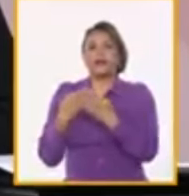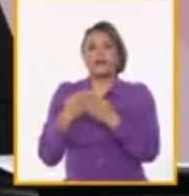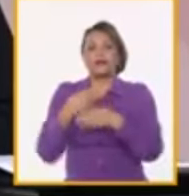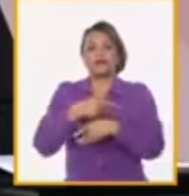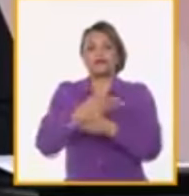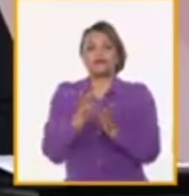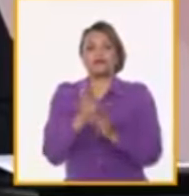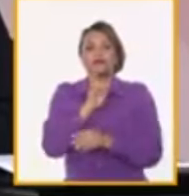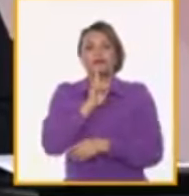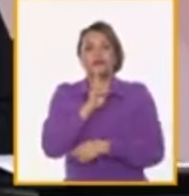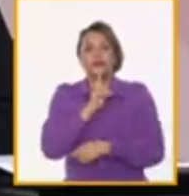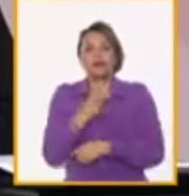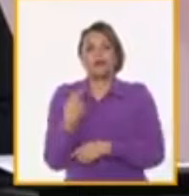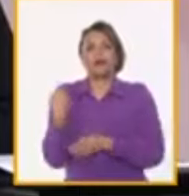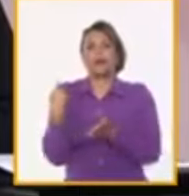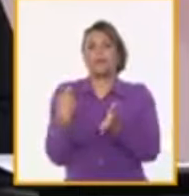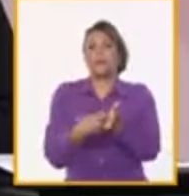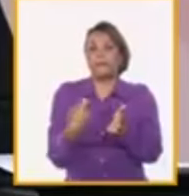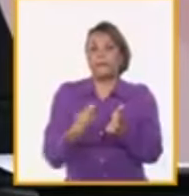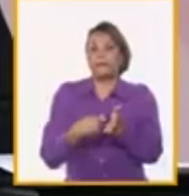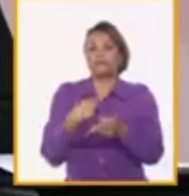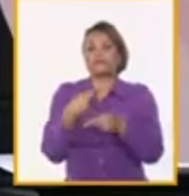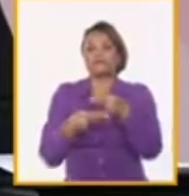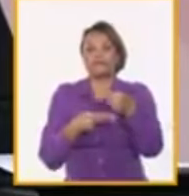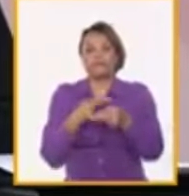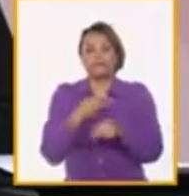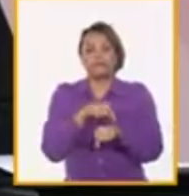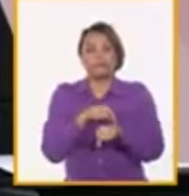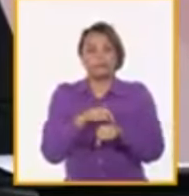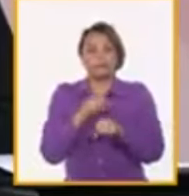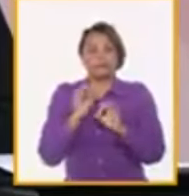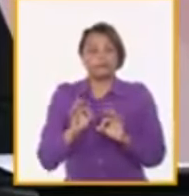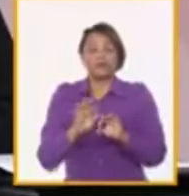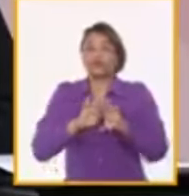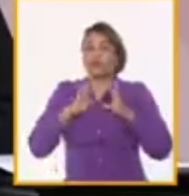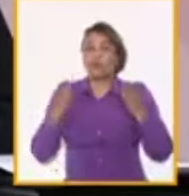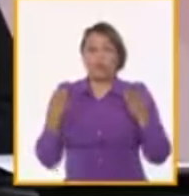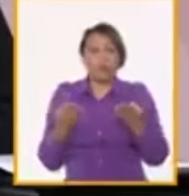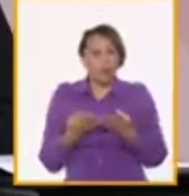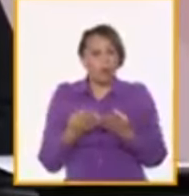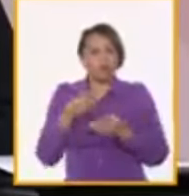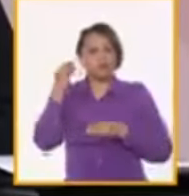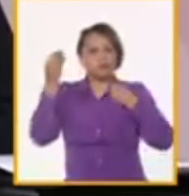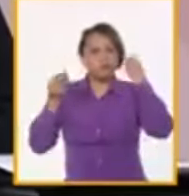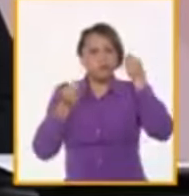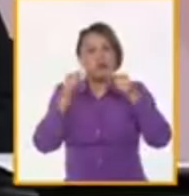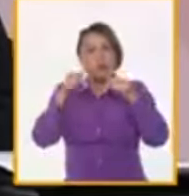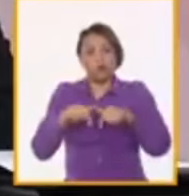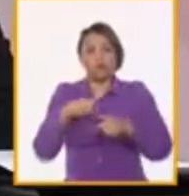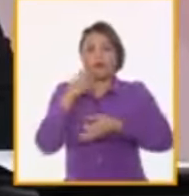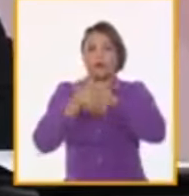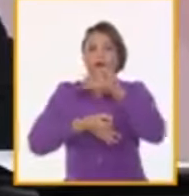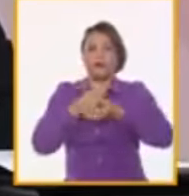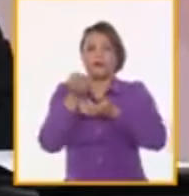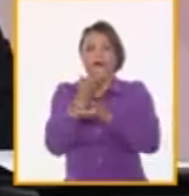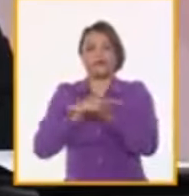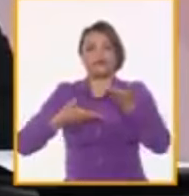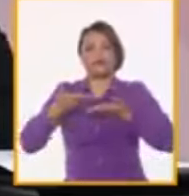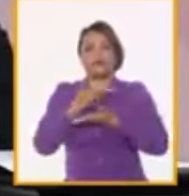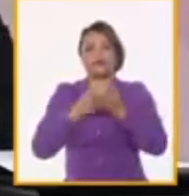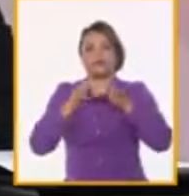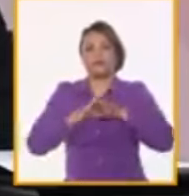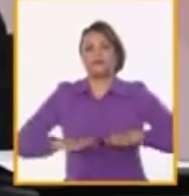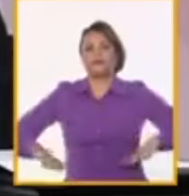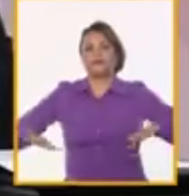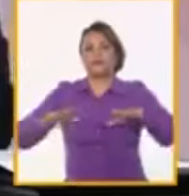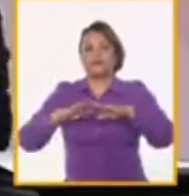las inversiones que se están haciendo en estos tiempos, de todo eso, pues pretendemos conversar esta tarde en nuestra mesa